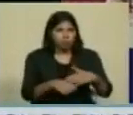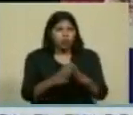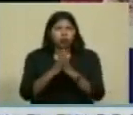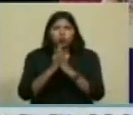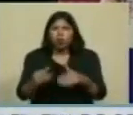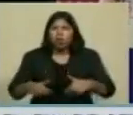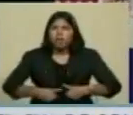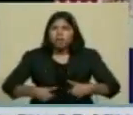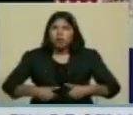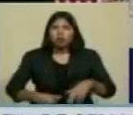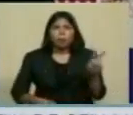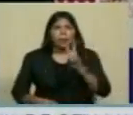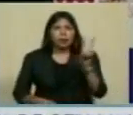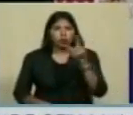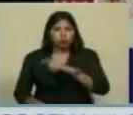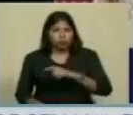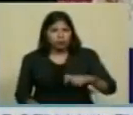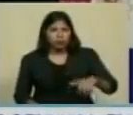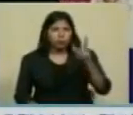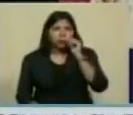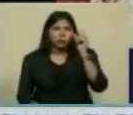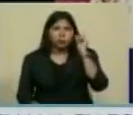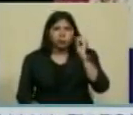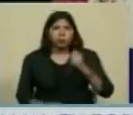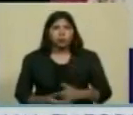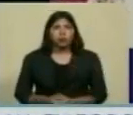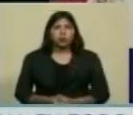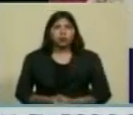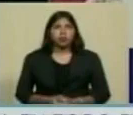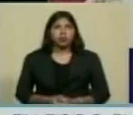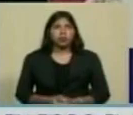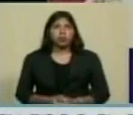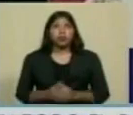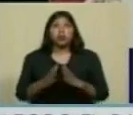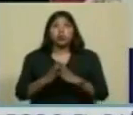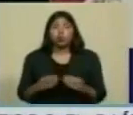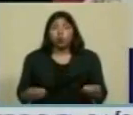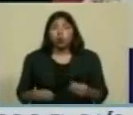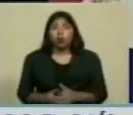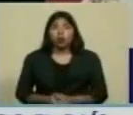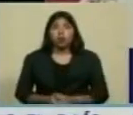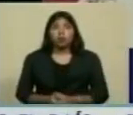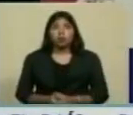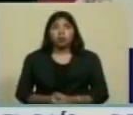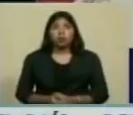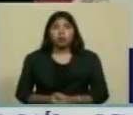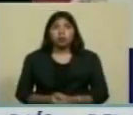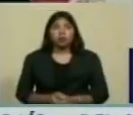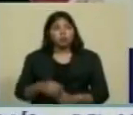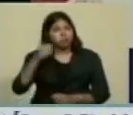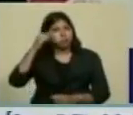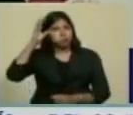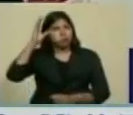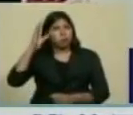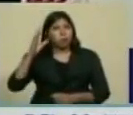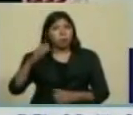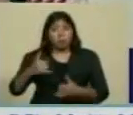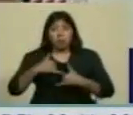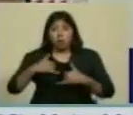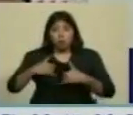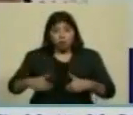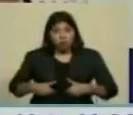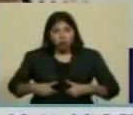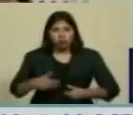venezolanos y venezolanas de colocar todas nuestras capacidades para impulsar con la fuerza